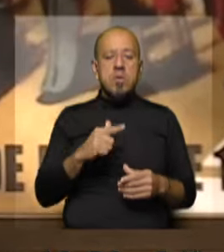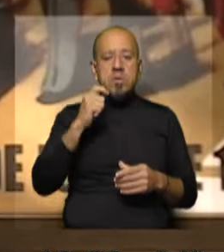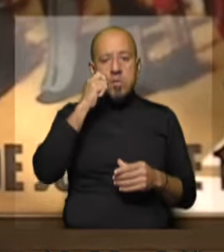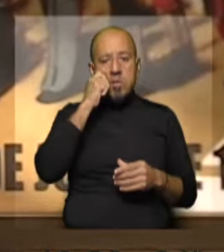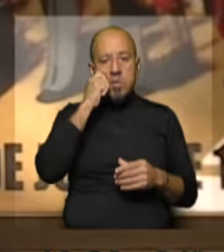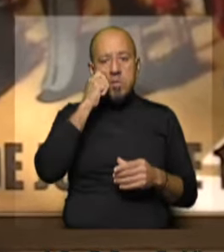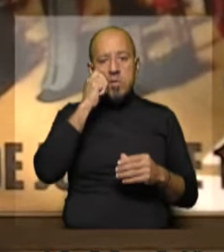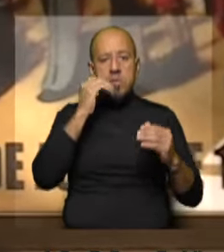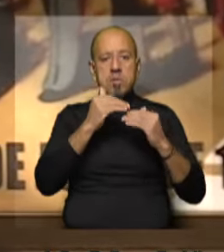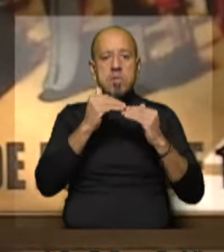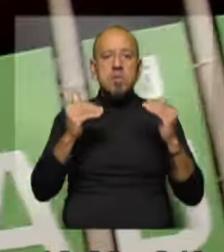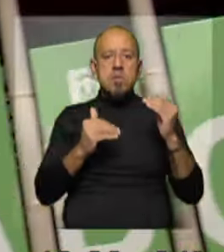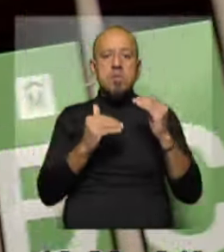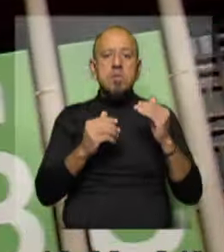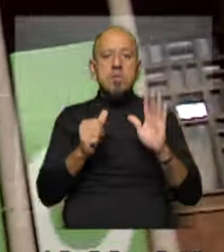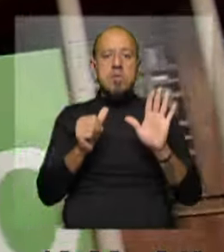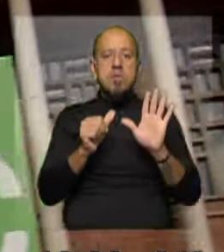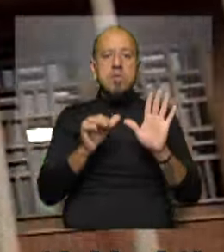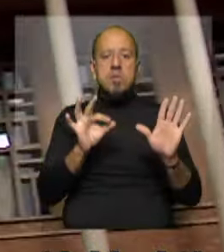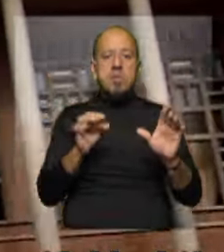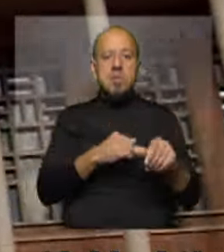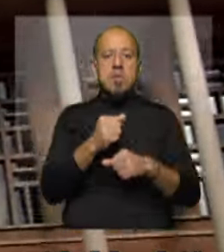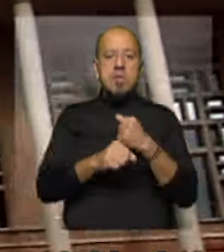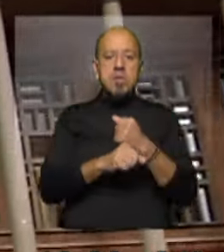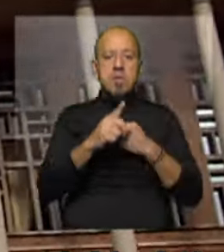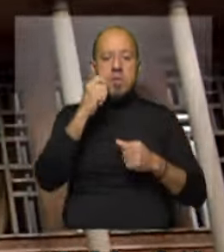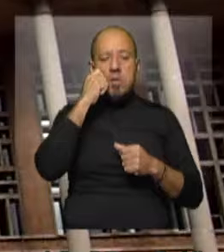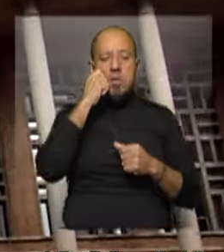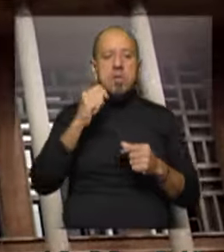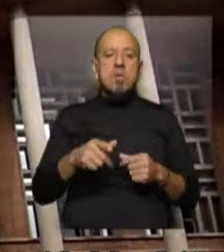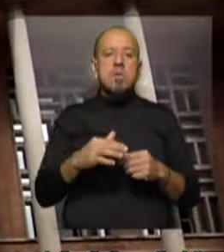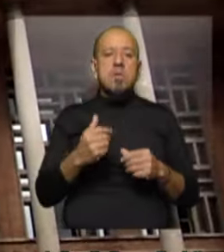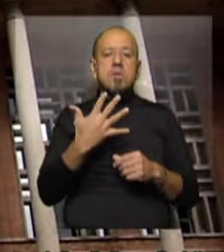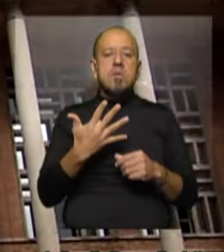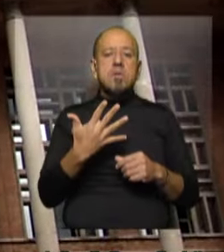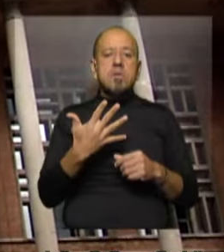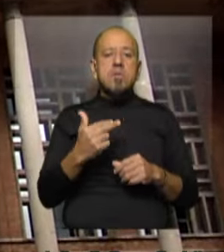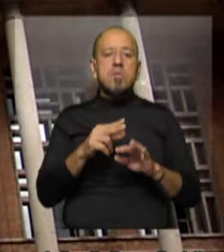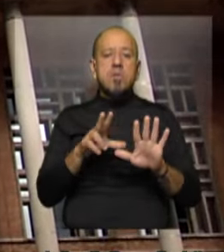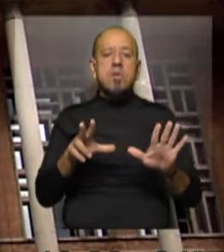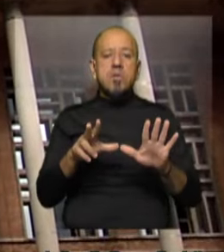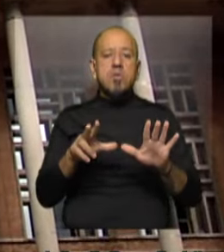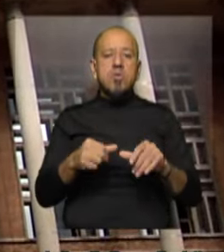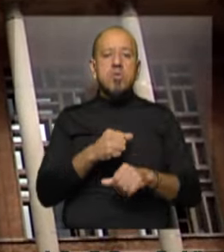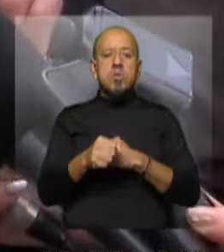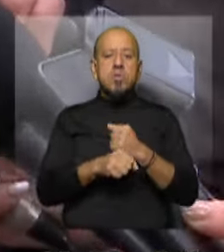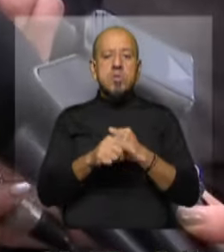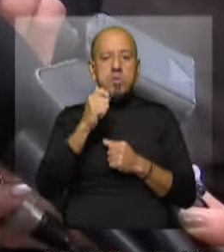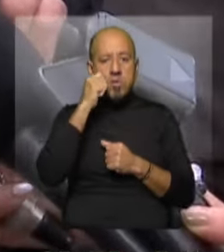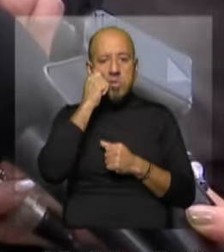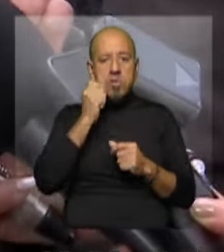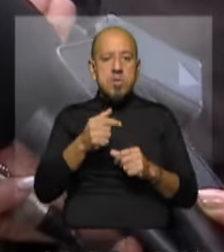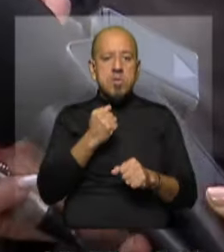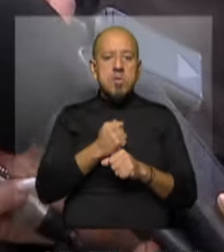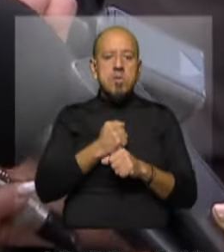nuevamente a 60 años y demás, entendemos que hasta 58 años un ingreso, le das la posibilidad a una persona de jubilarse en un